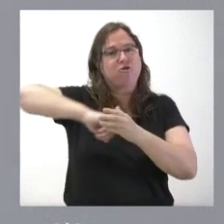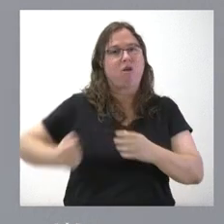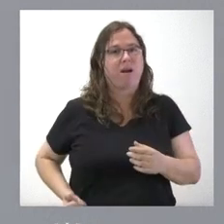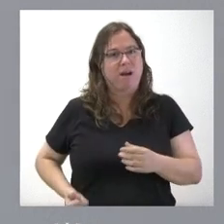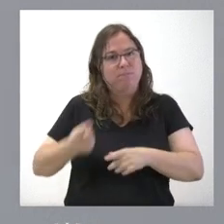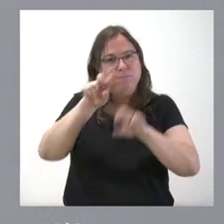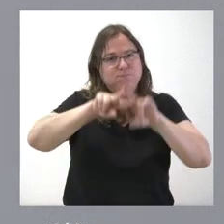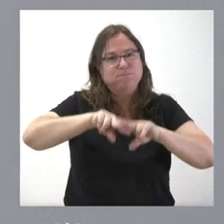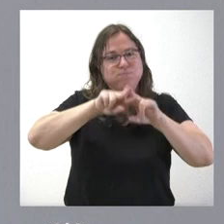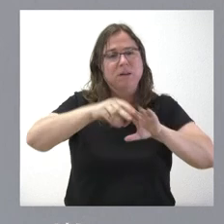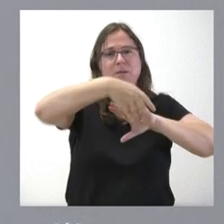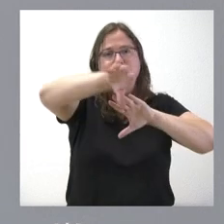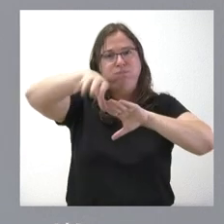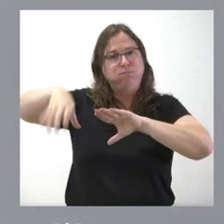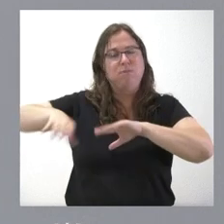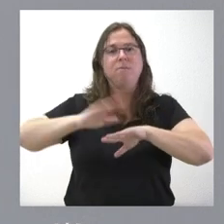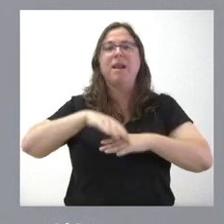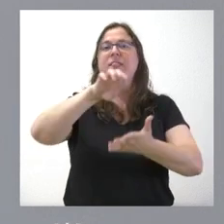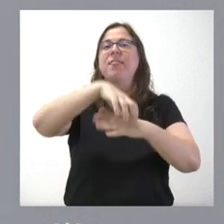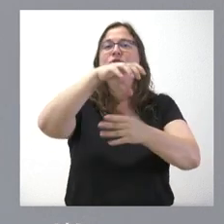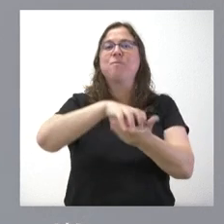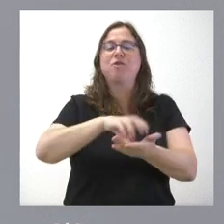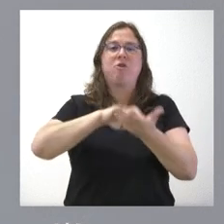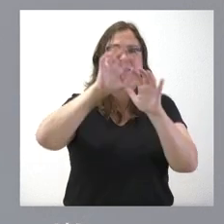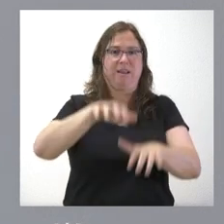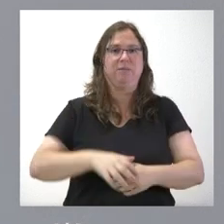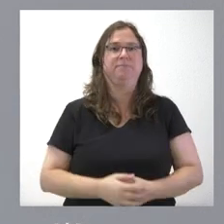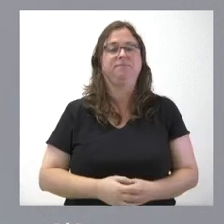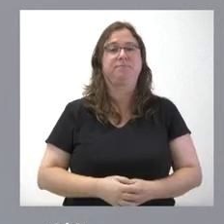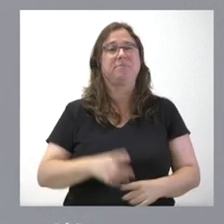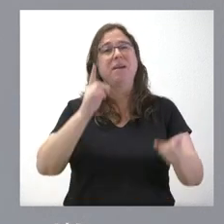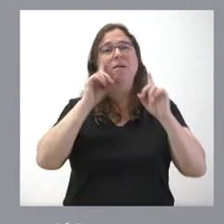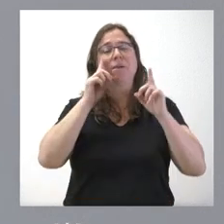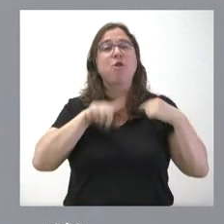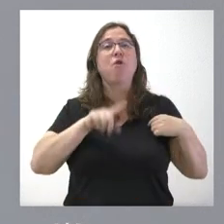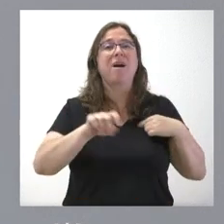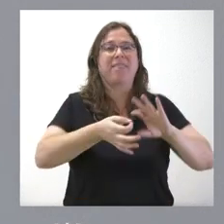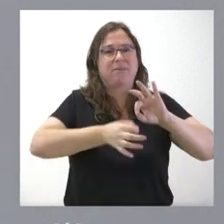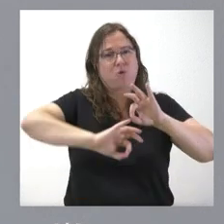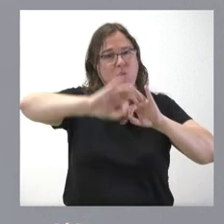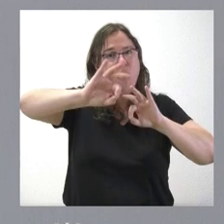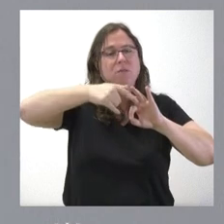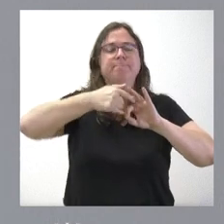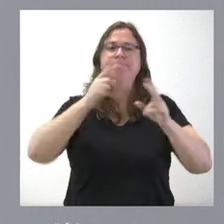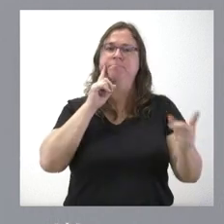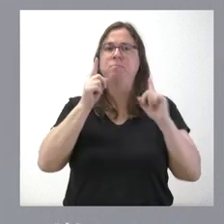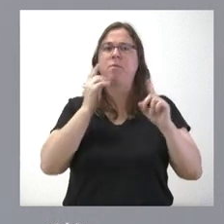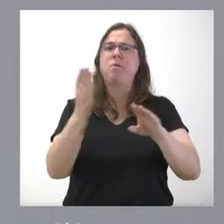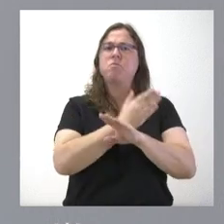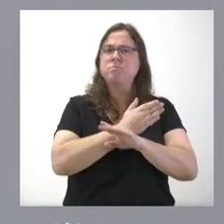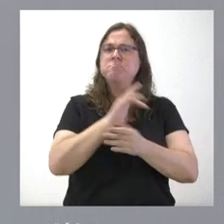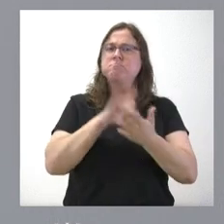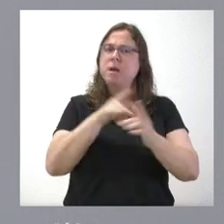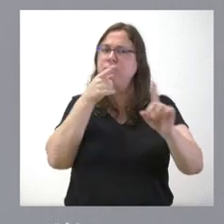distribuirán para los centros asistenciales en Castilla León la prevención del cáncer colorectal se ha incrementado en la población